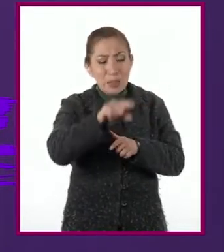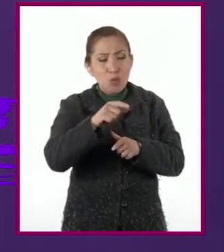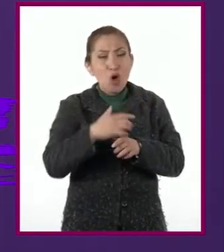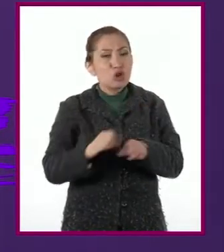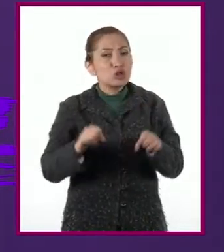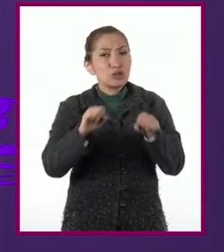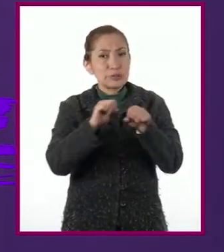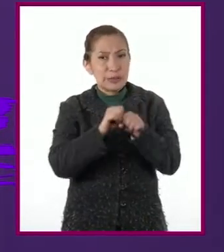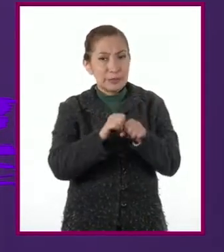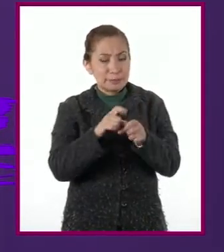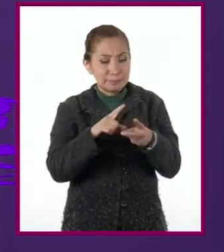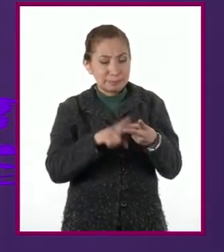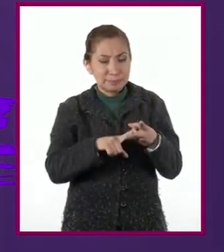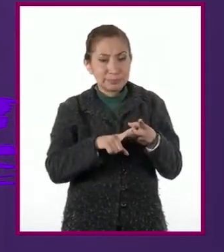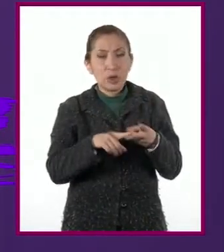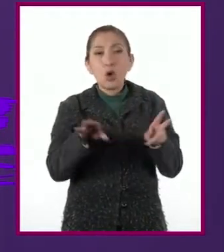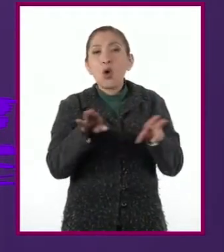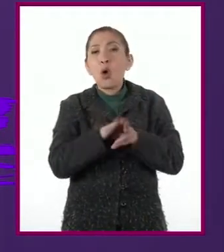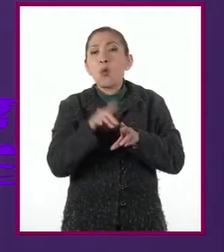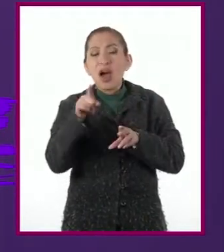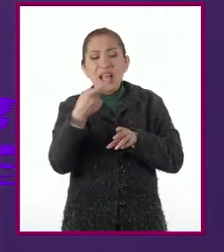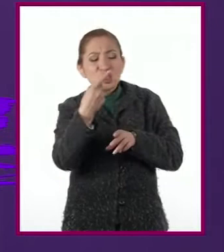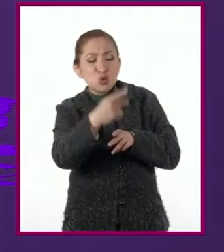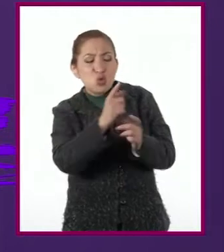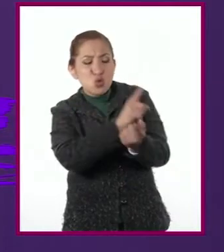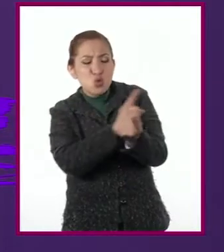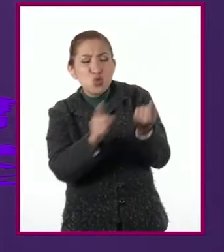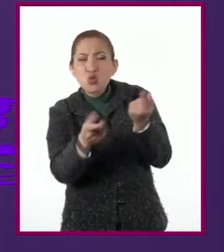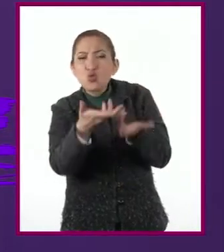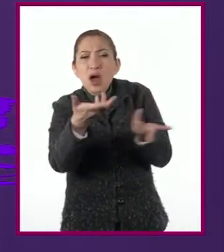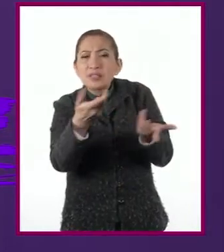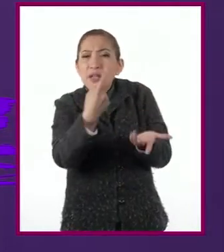sociedad? ¿Cómo era su convivencia?